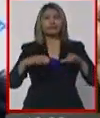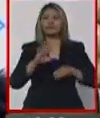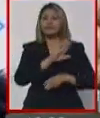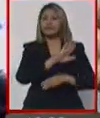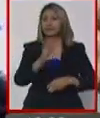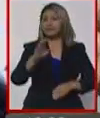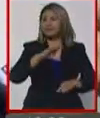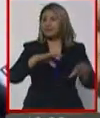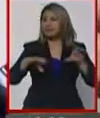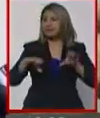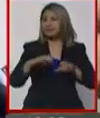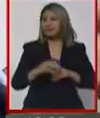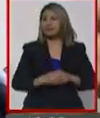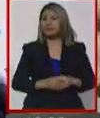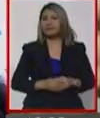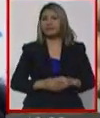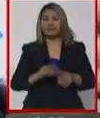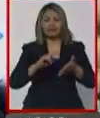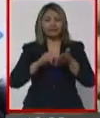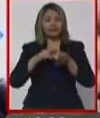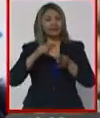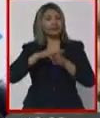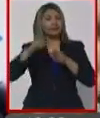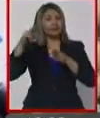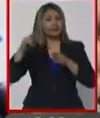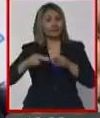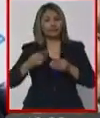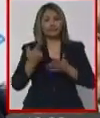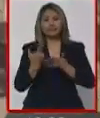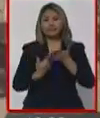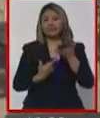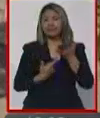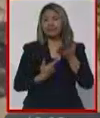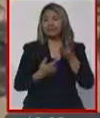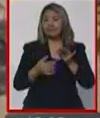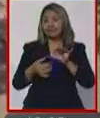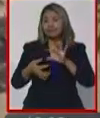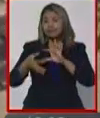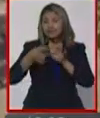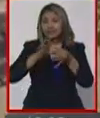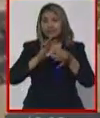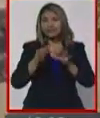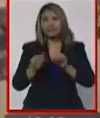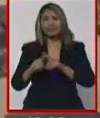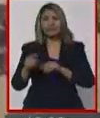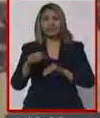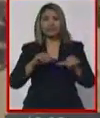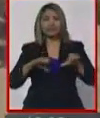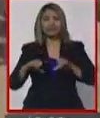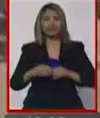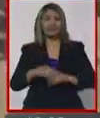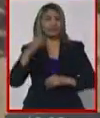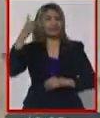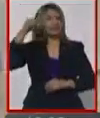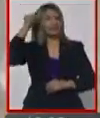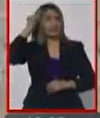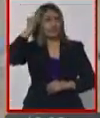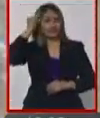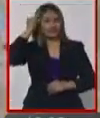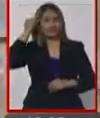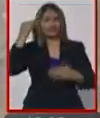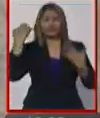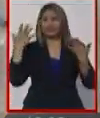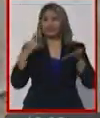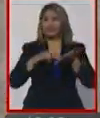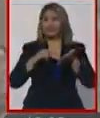sus actuaciones han sido consecuencia y han sido lo que ha articulado esta acción del gobierno, que la